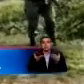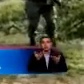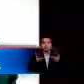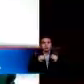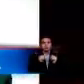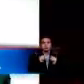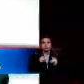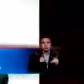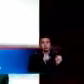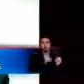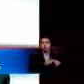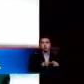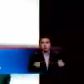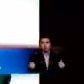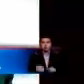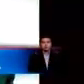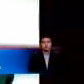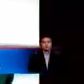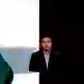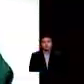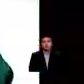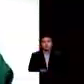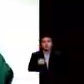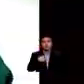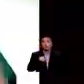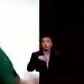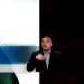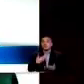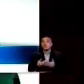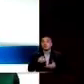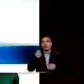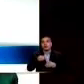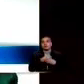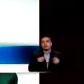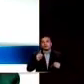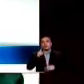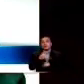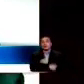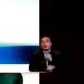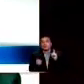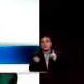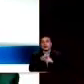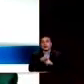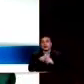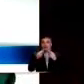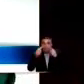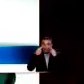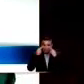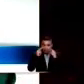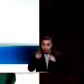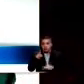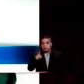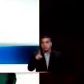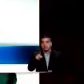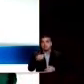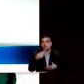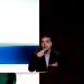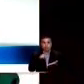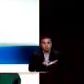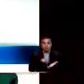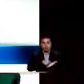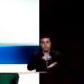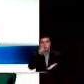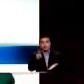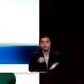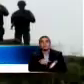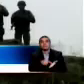posible solución. Y las soluciones estructurales tienen que venir porque los países primero hagan un reconocimiento de los documentos